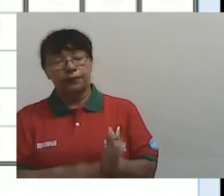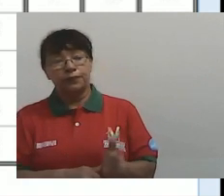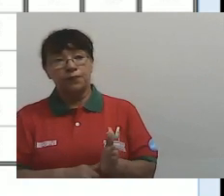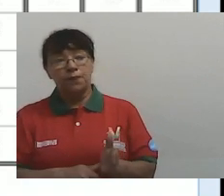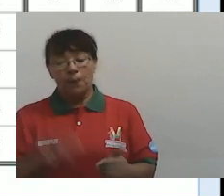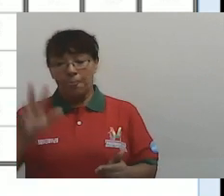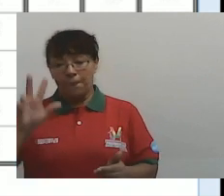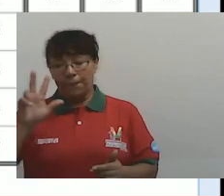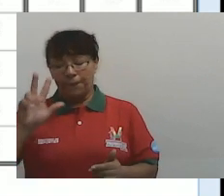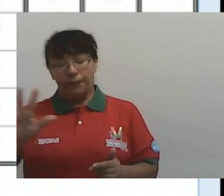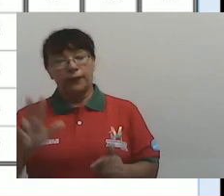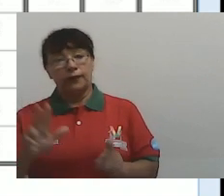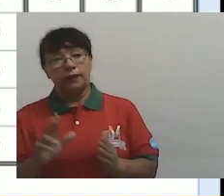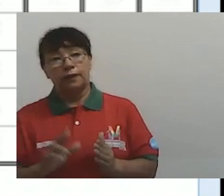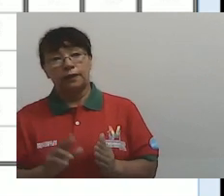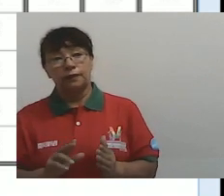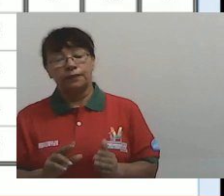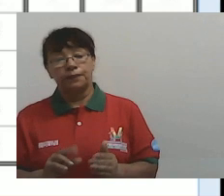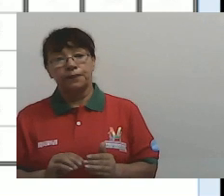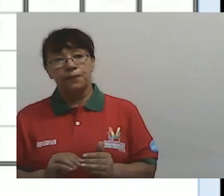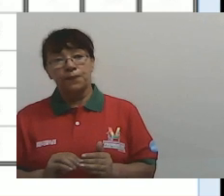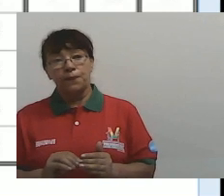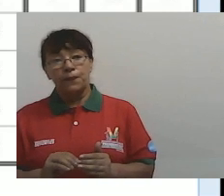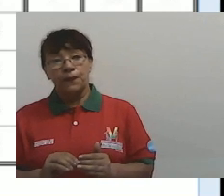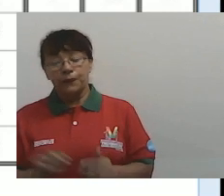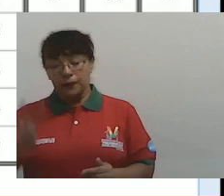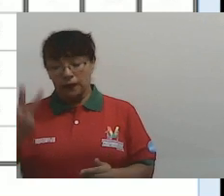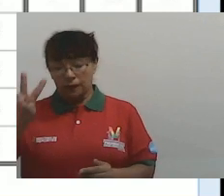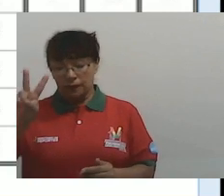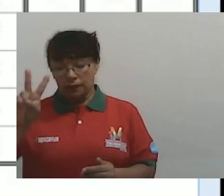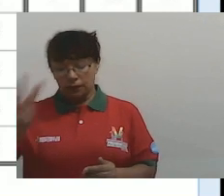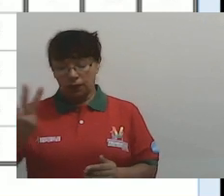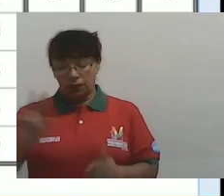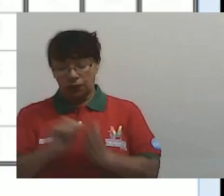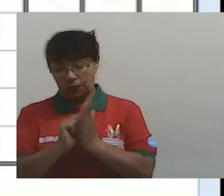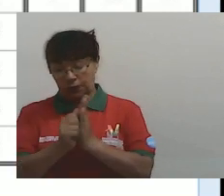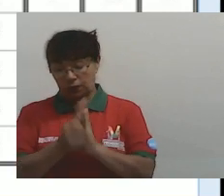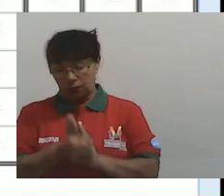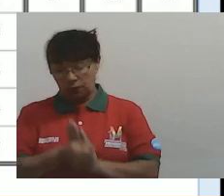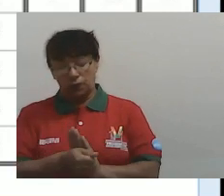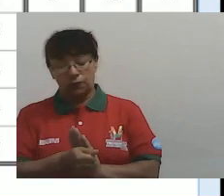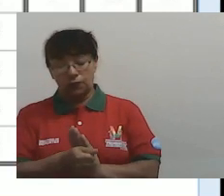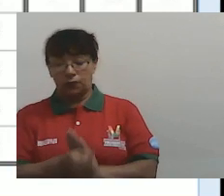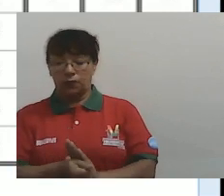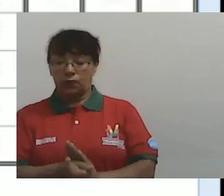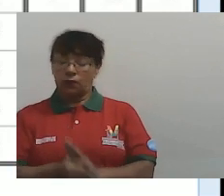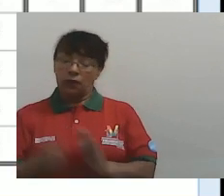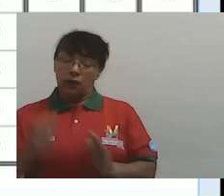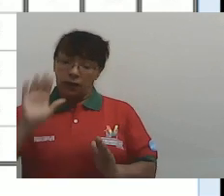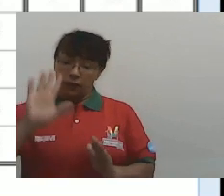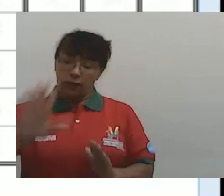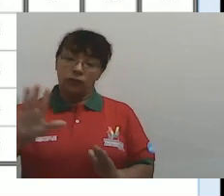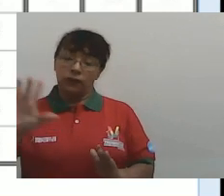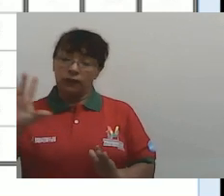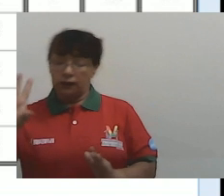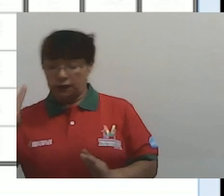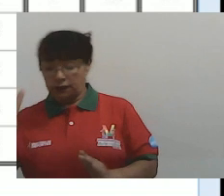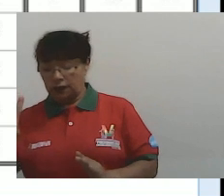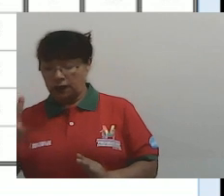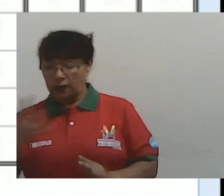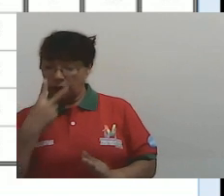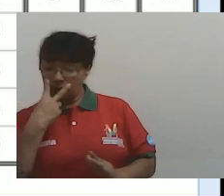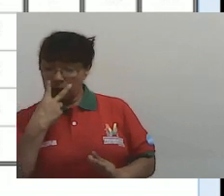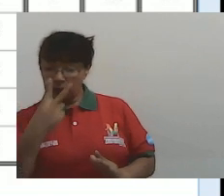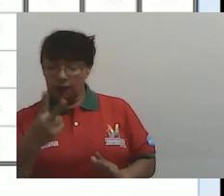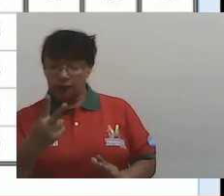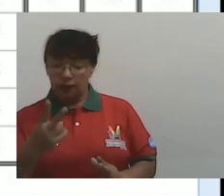3 minutos 0,2, si no estoy mal. 2 minutos 57, 2.59. Y fíjense cuántos equipos